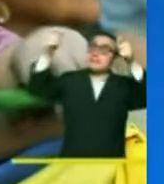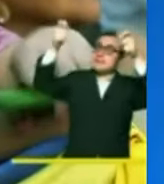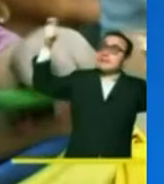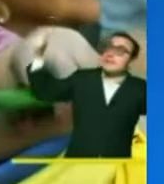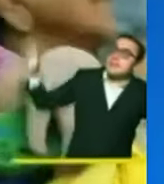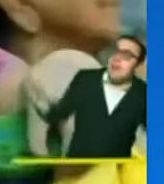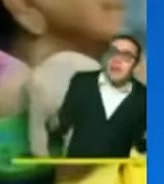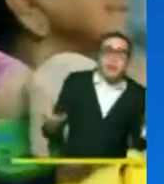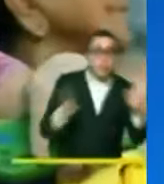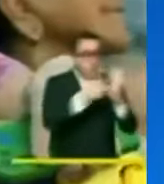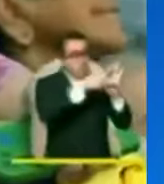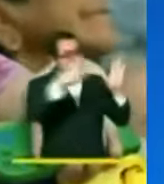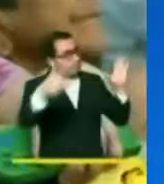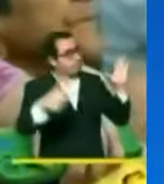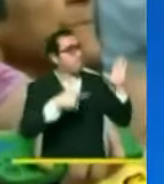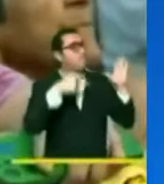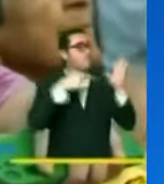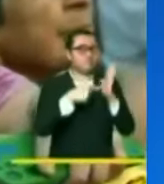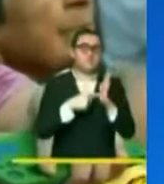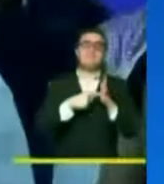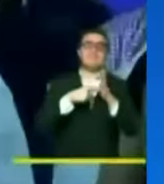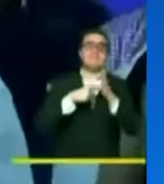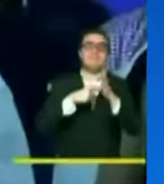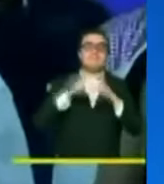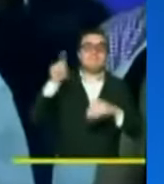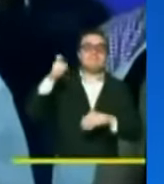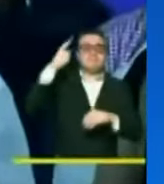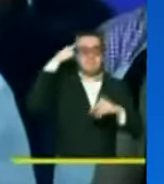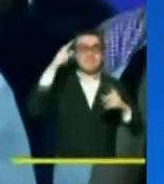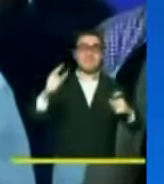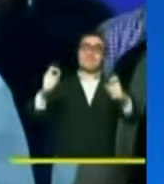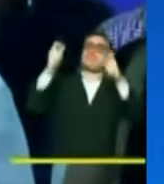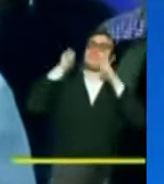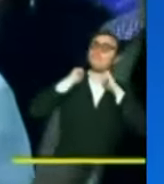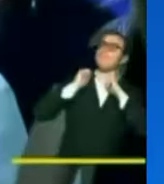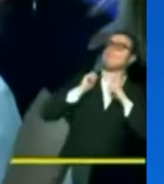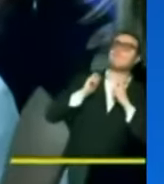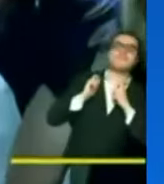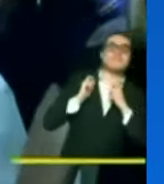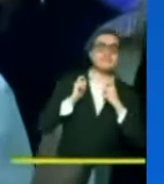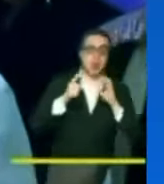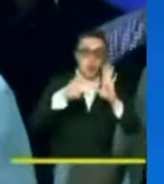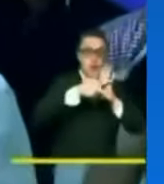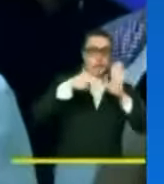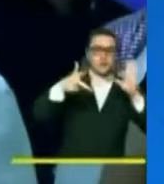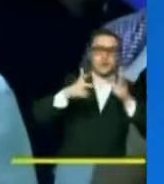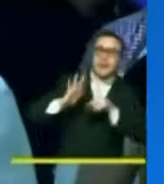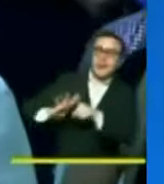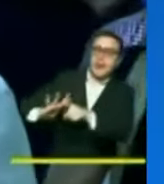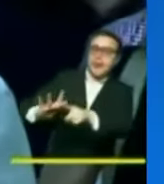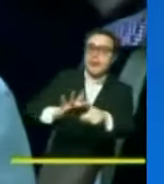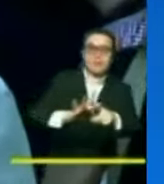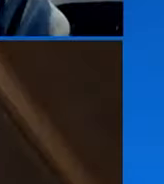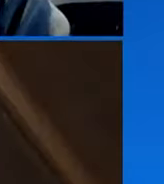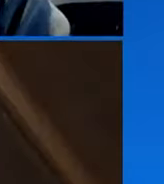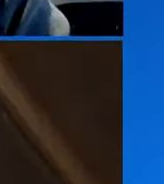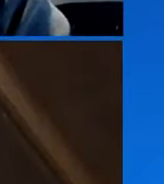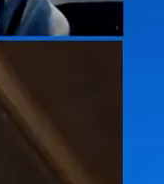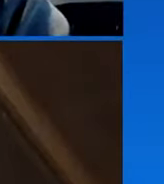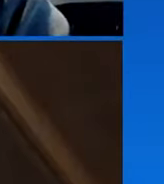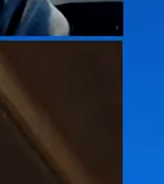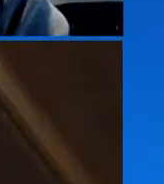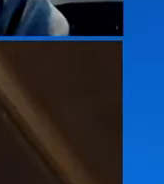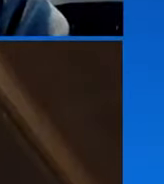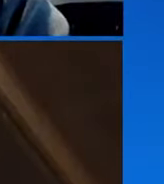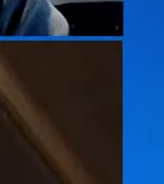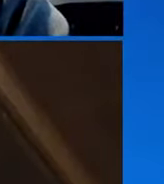es inconveniente sino que tampoco garantiza que él pueda cumplir con su mandato constitucional saludamos a